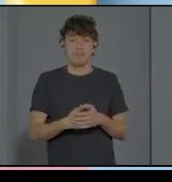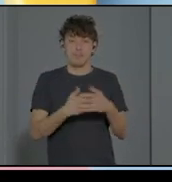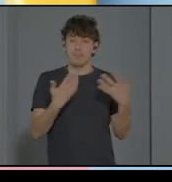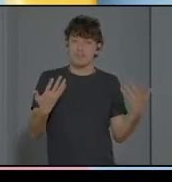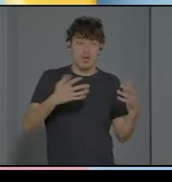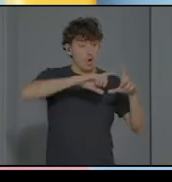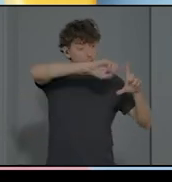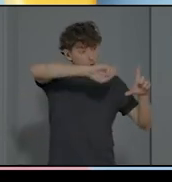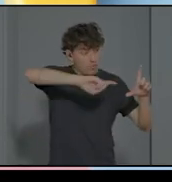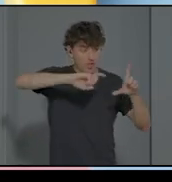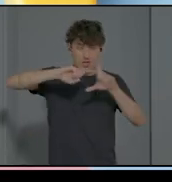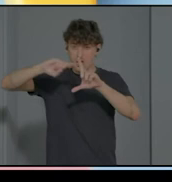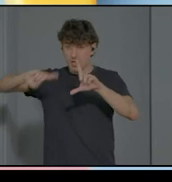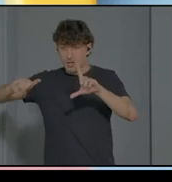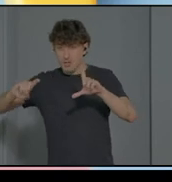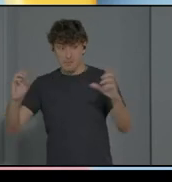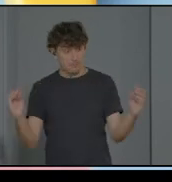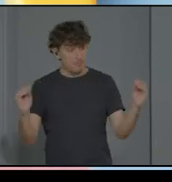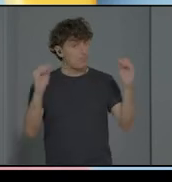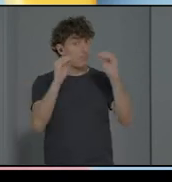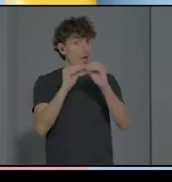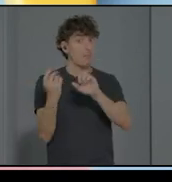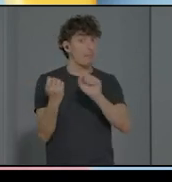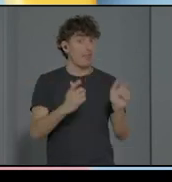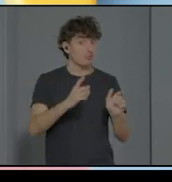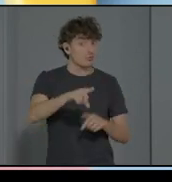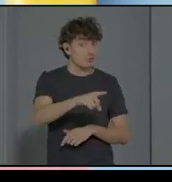parecido, hablamos de alta sincronía.